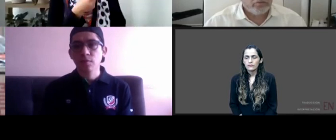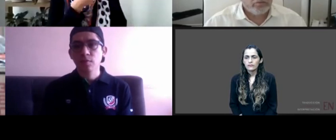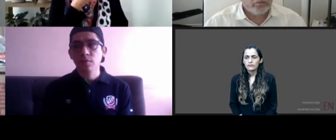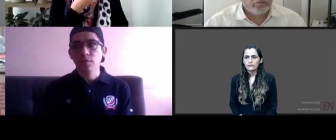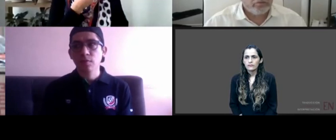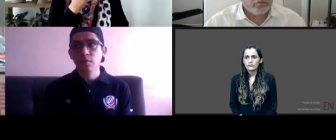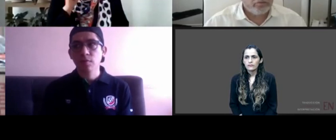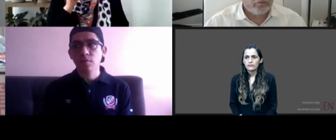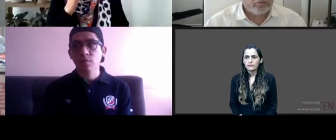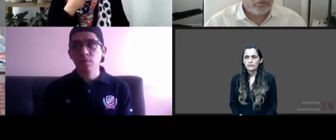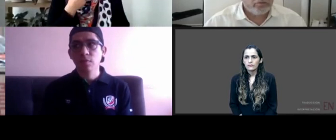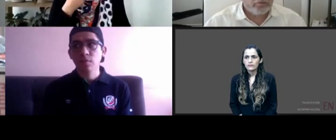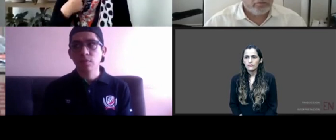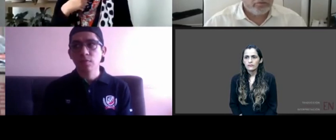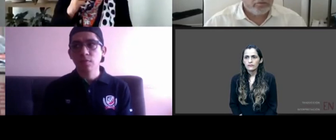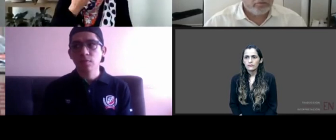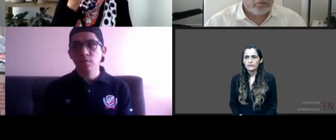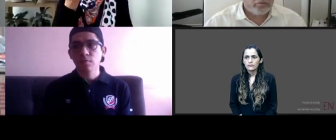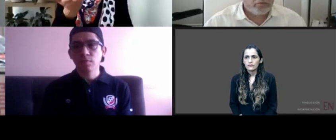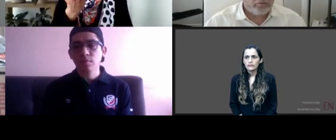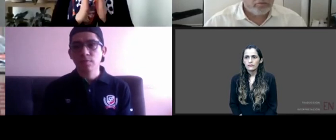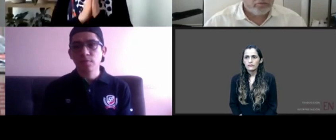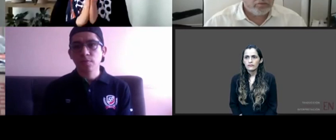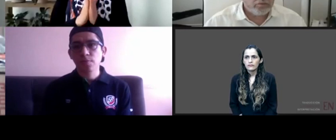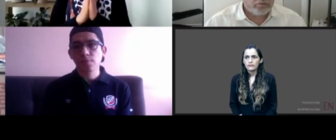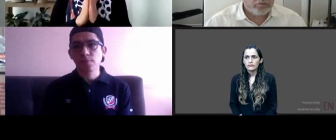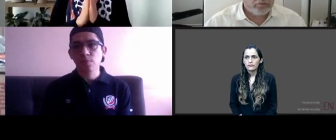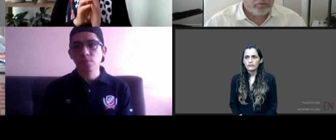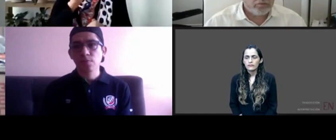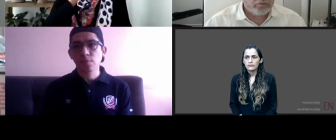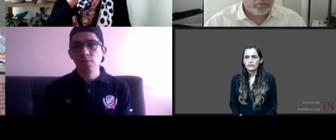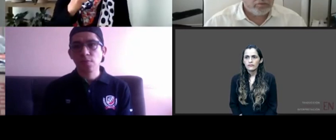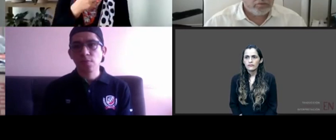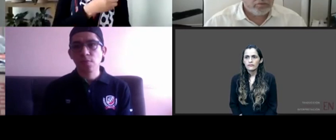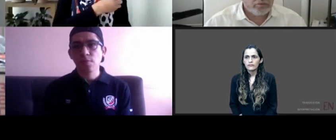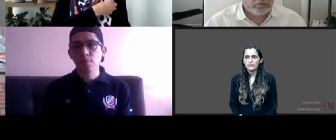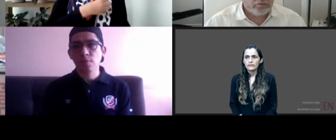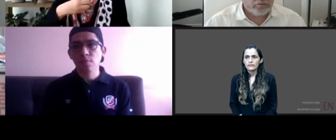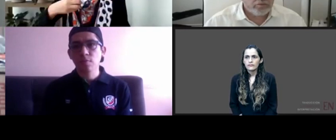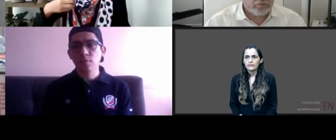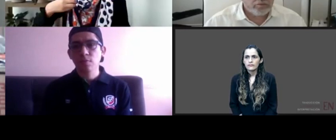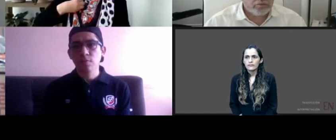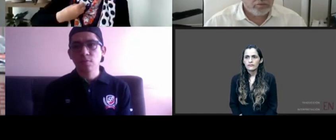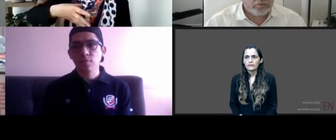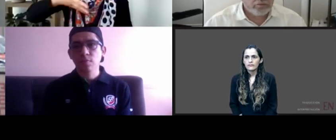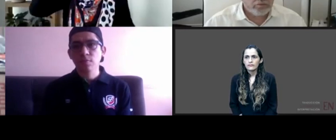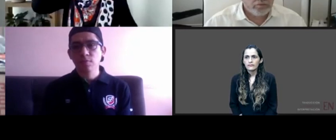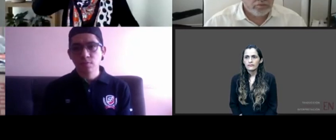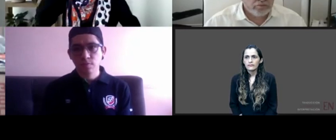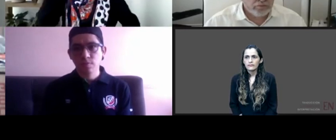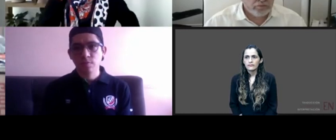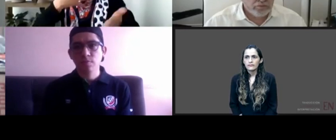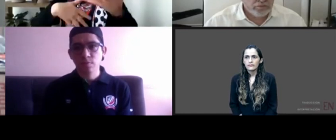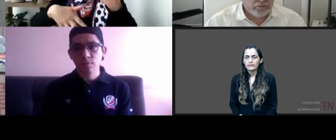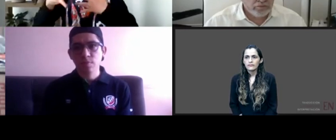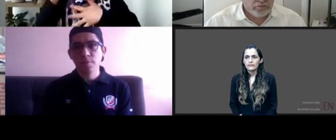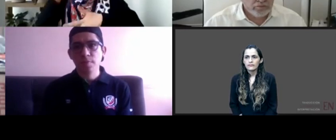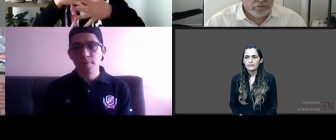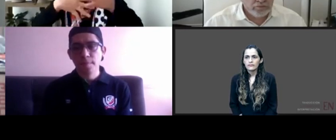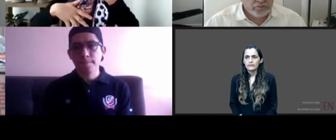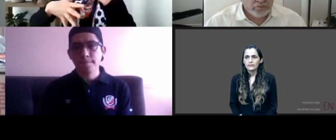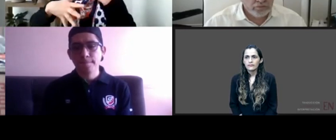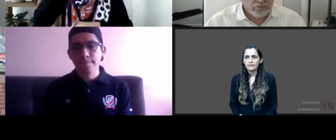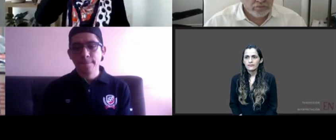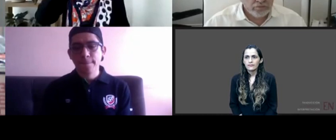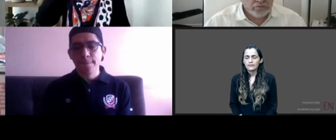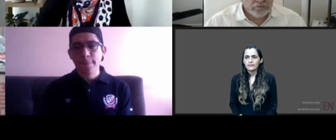Pensar que todos los maestros van a poder dirigirse con todos estos alumnos en una misma aula es